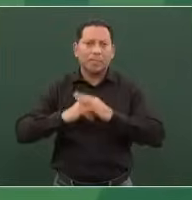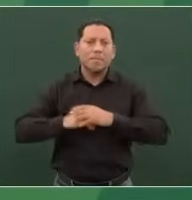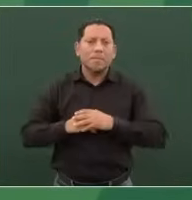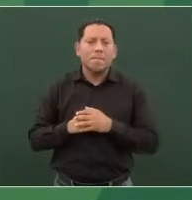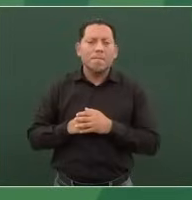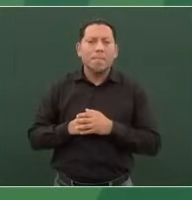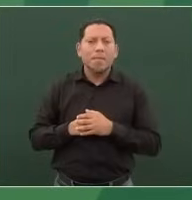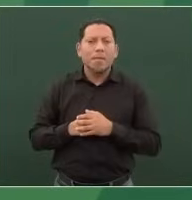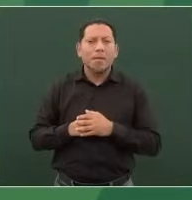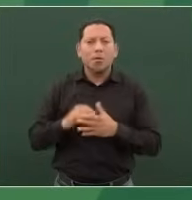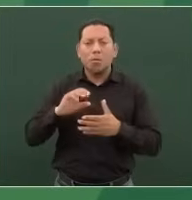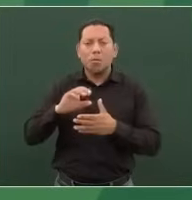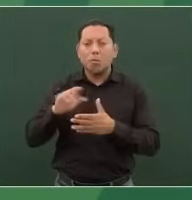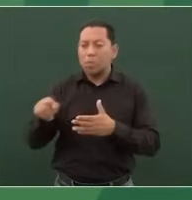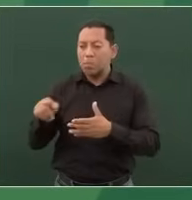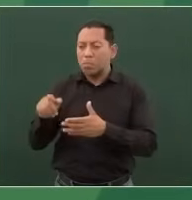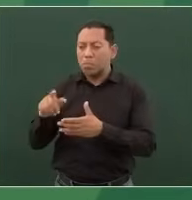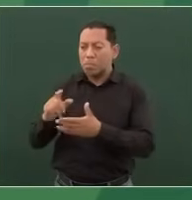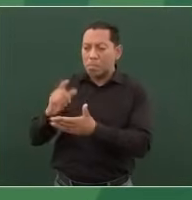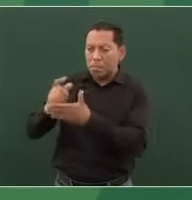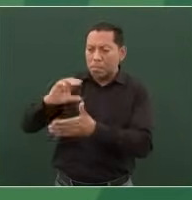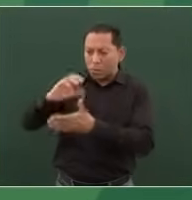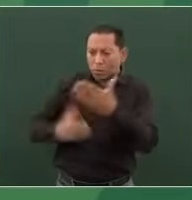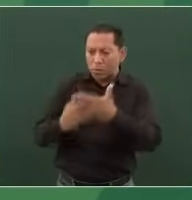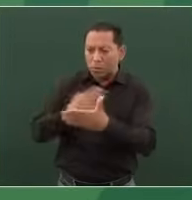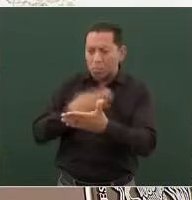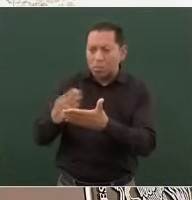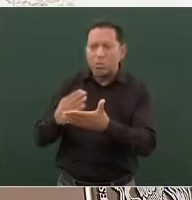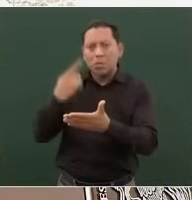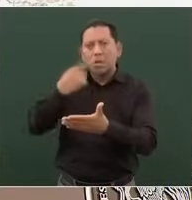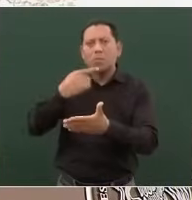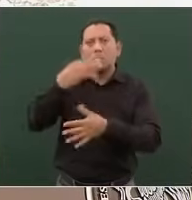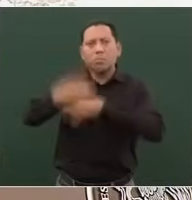contrato de publicidad,